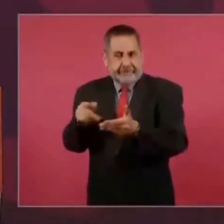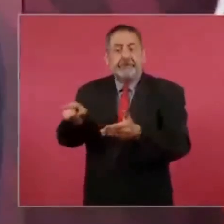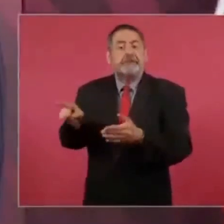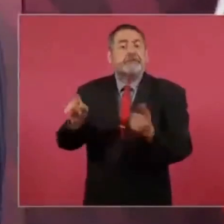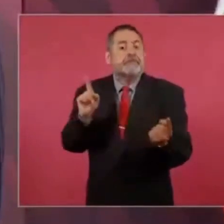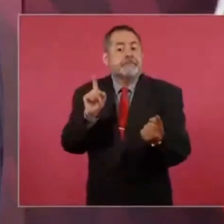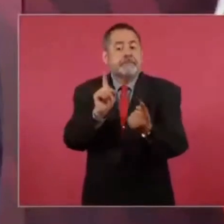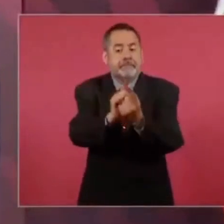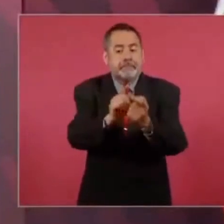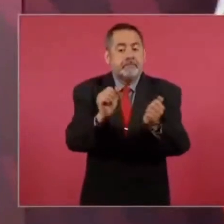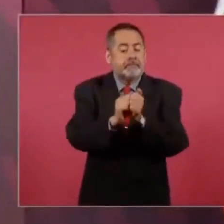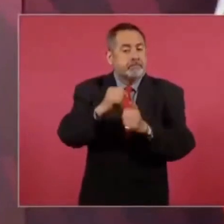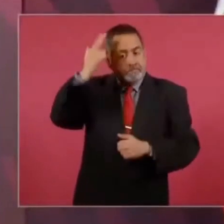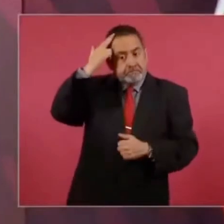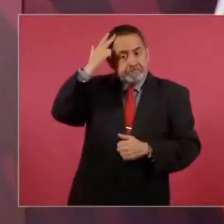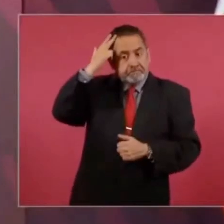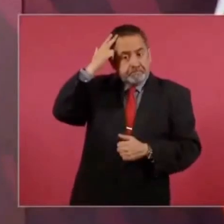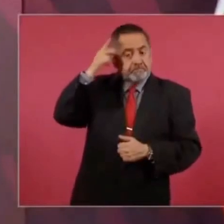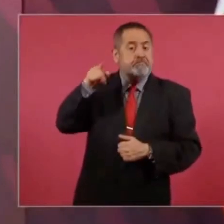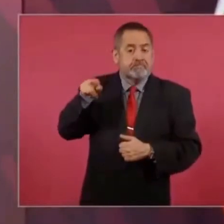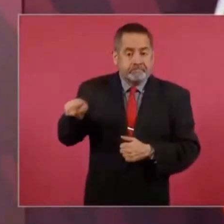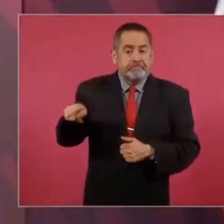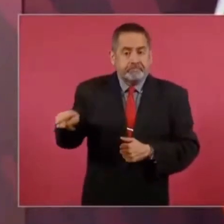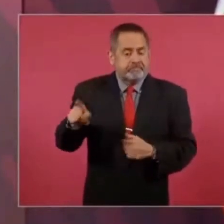con Porfirio Díaz.